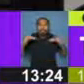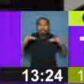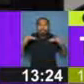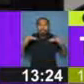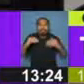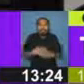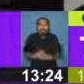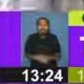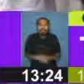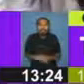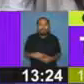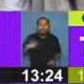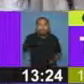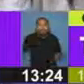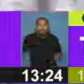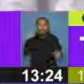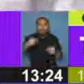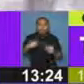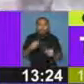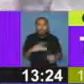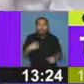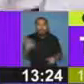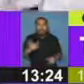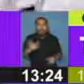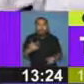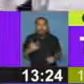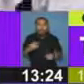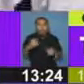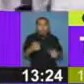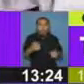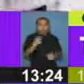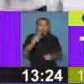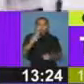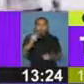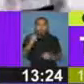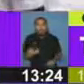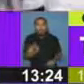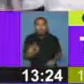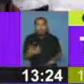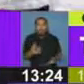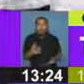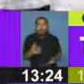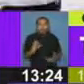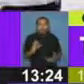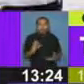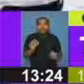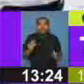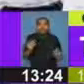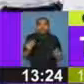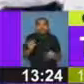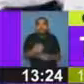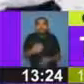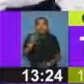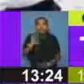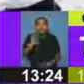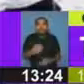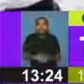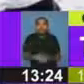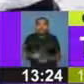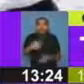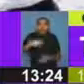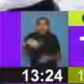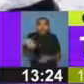de Jujuy es más calidad educativa conectividad computadoras el que va a la privada se puede pagar la computadora el que